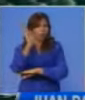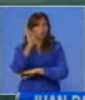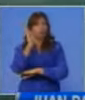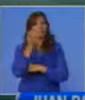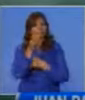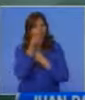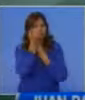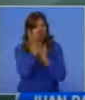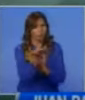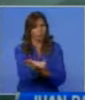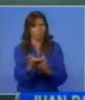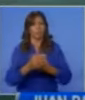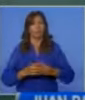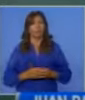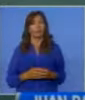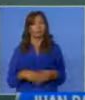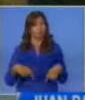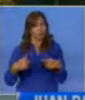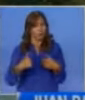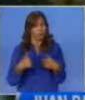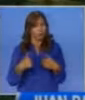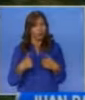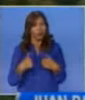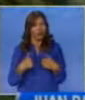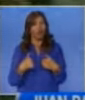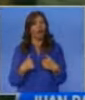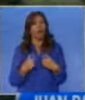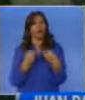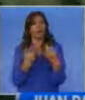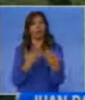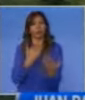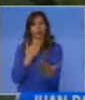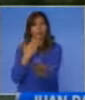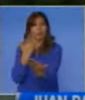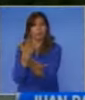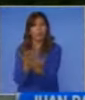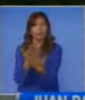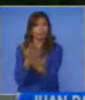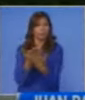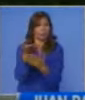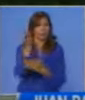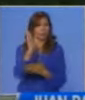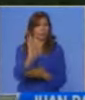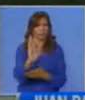quiero que sean de agradecimiento a Dios